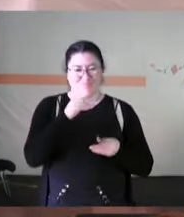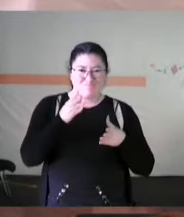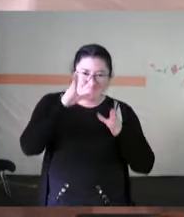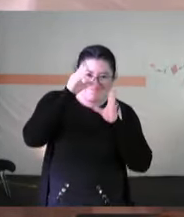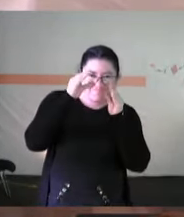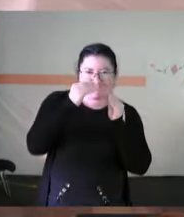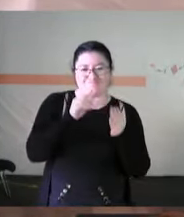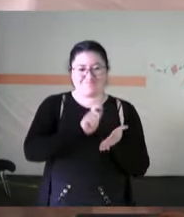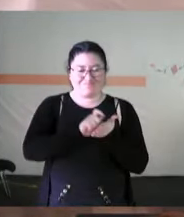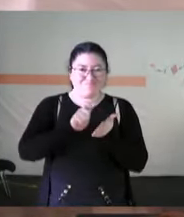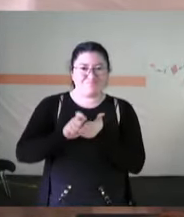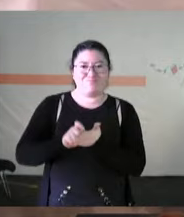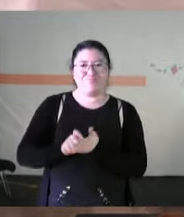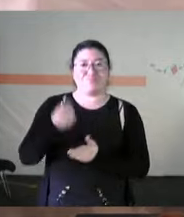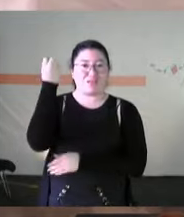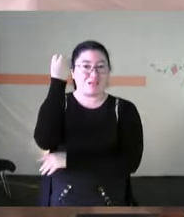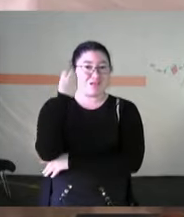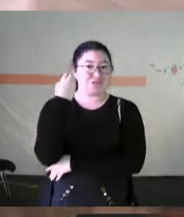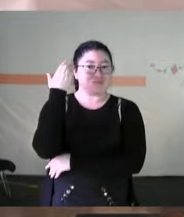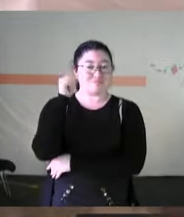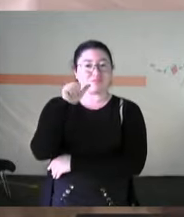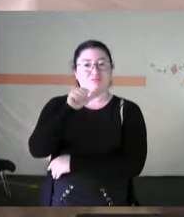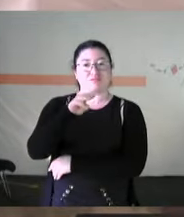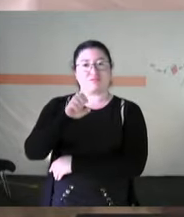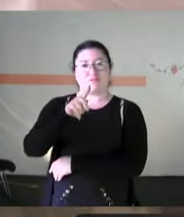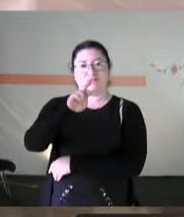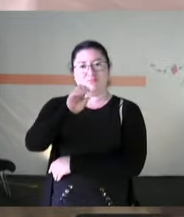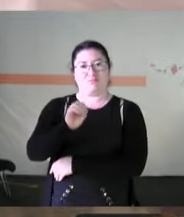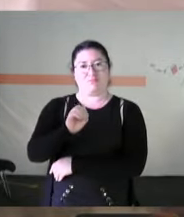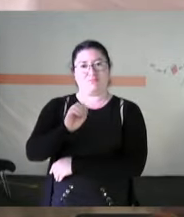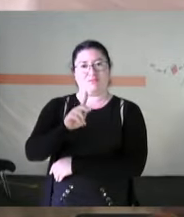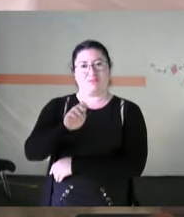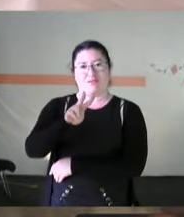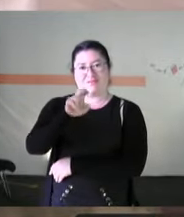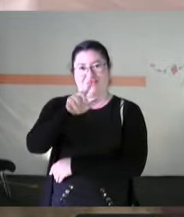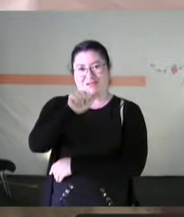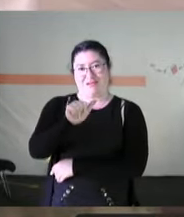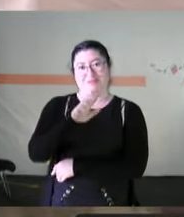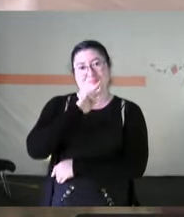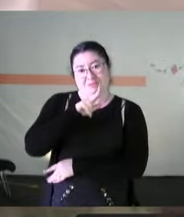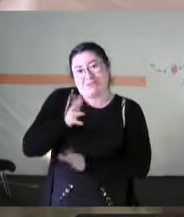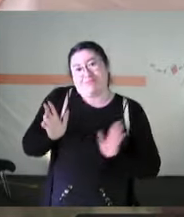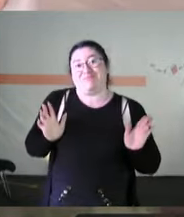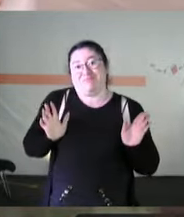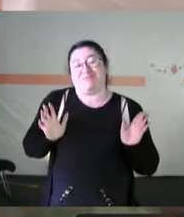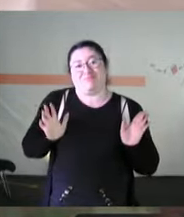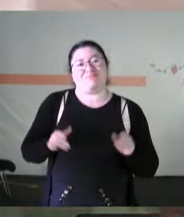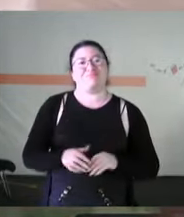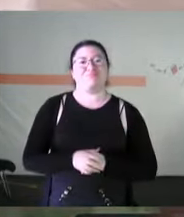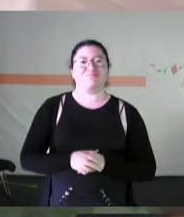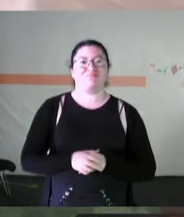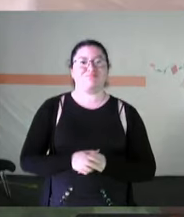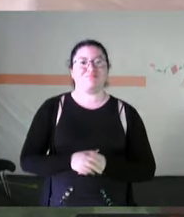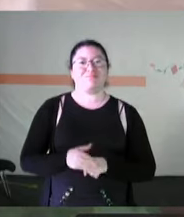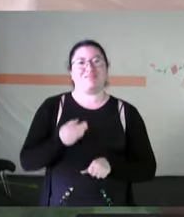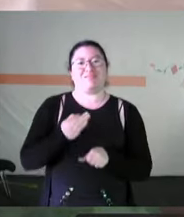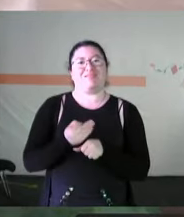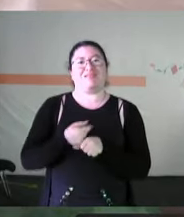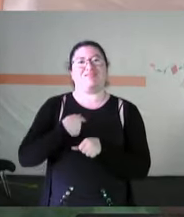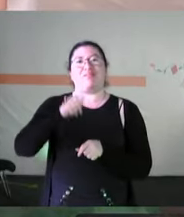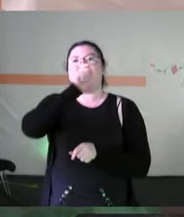¡Eso! Foro Amparo Dávila. ¿Quién trajo el graffiti? Así ya, bueno, llamando al vandalismo.